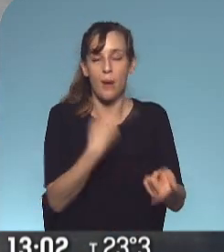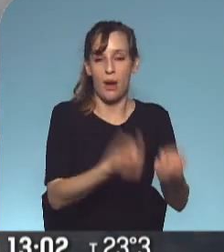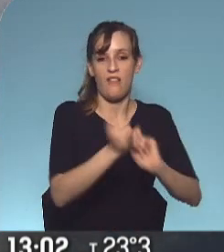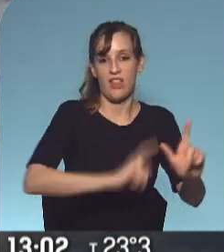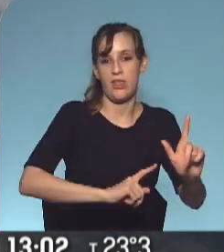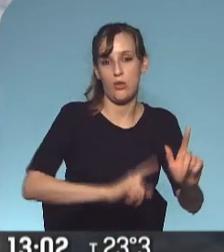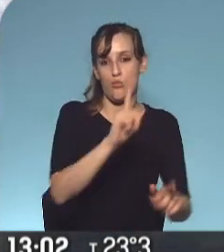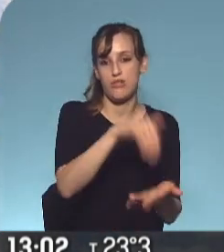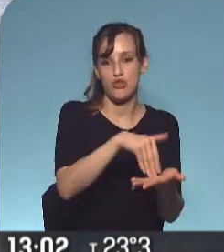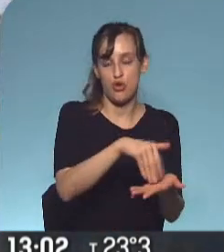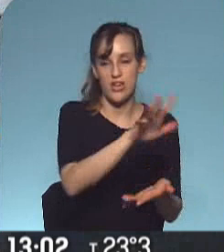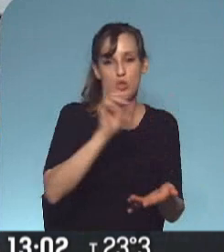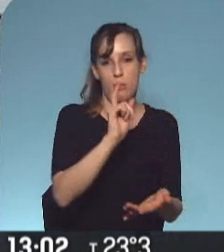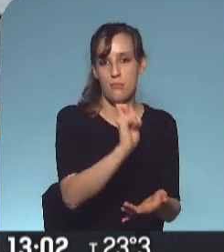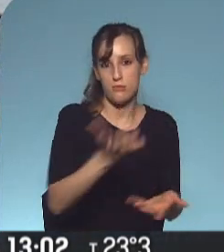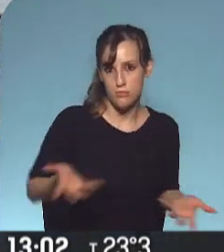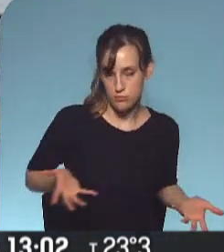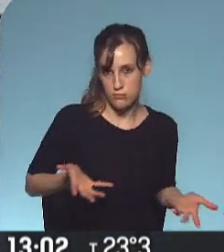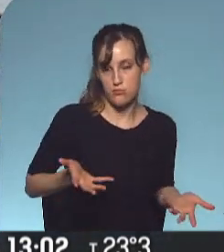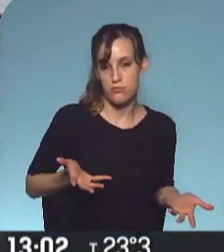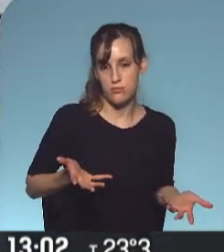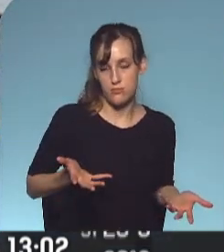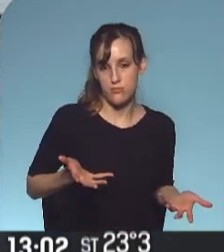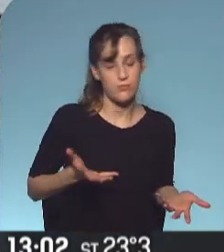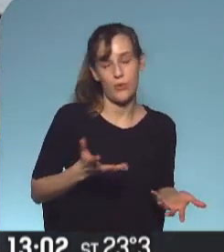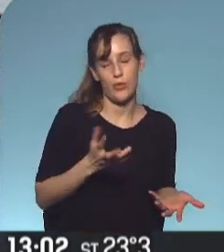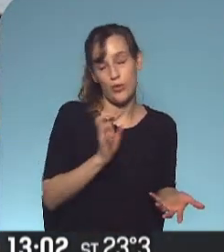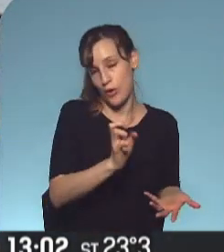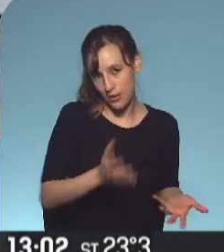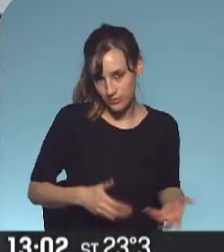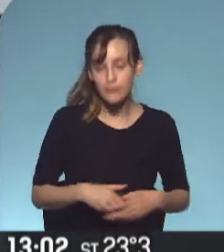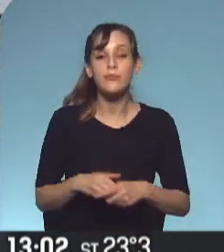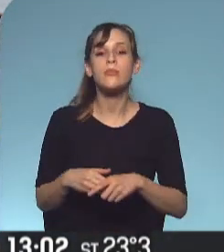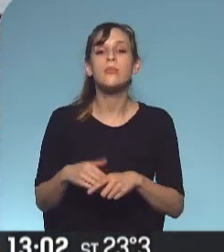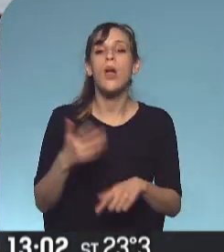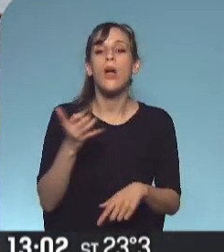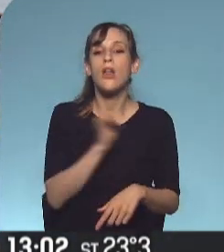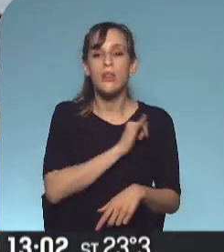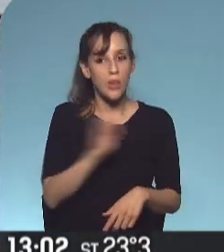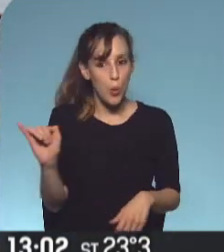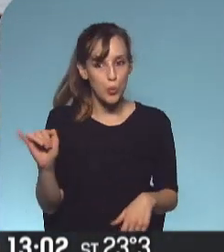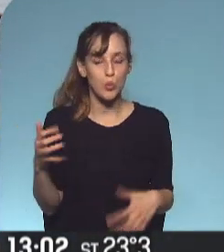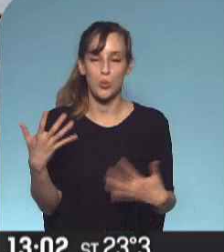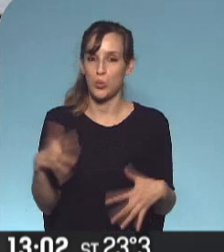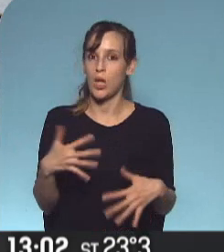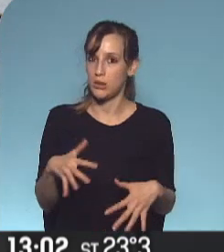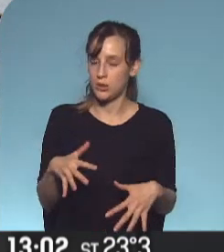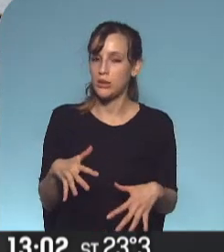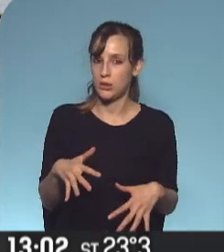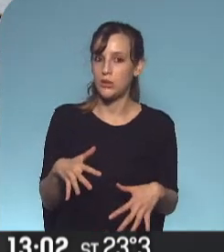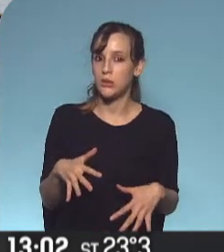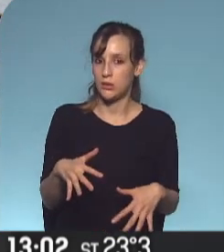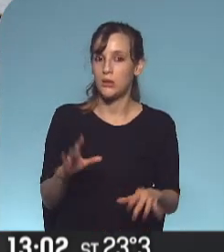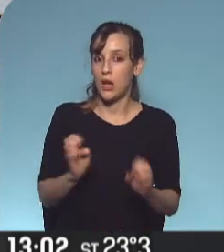profesor más hay denuncias investigaciones periodísticas muy serias muy secretas